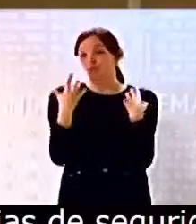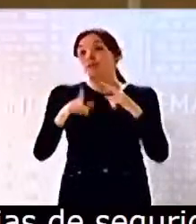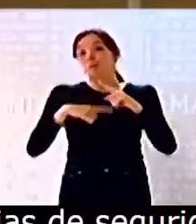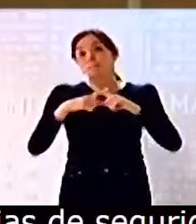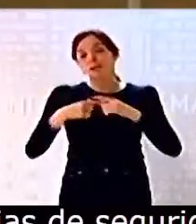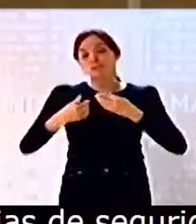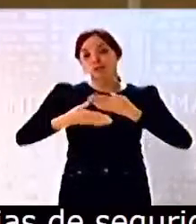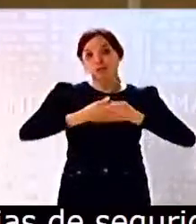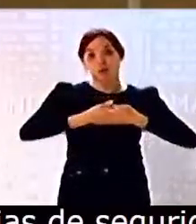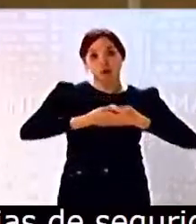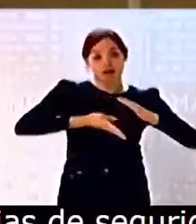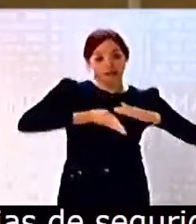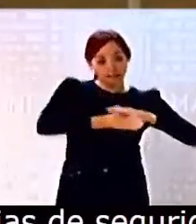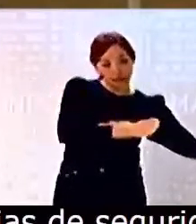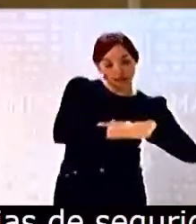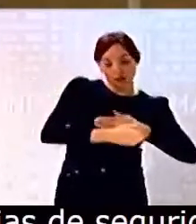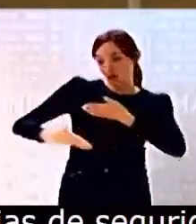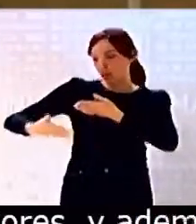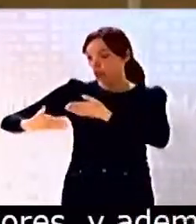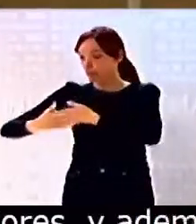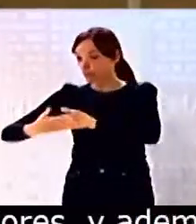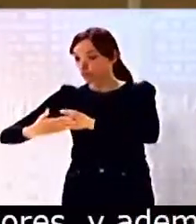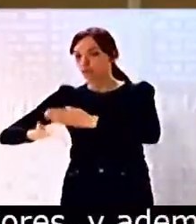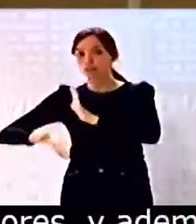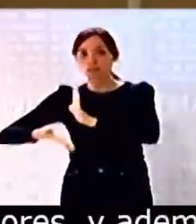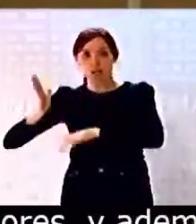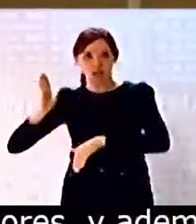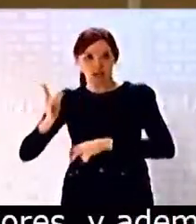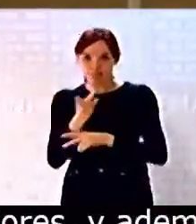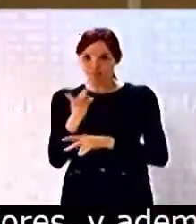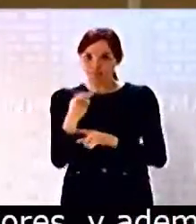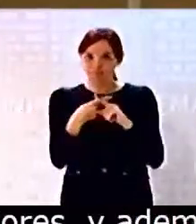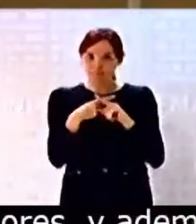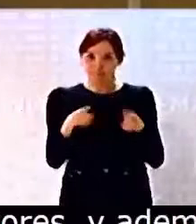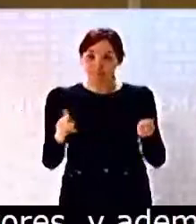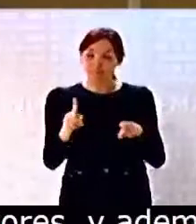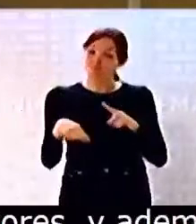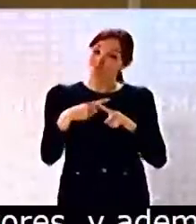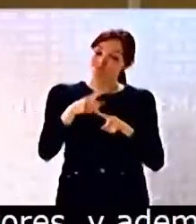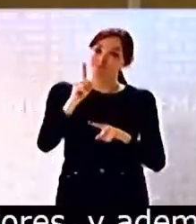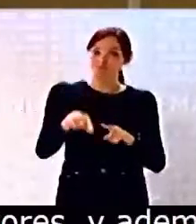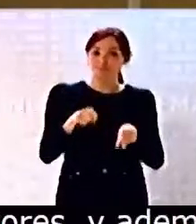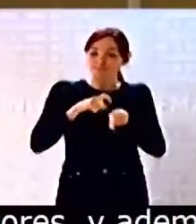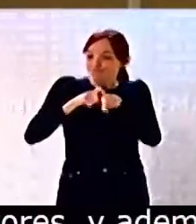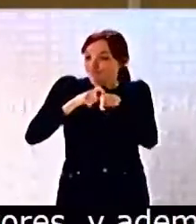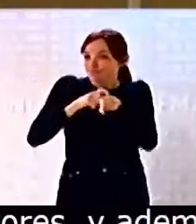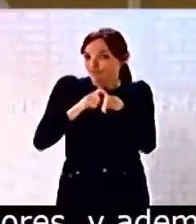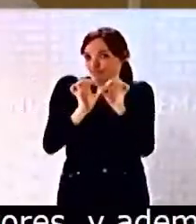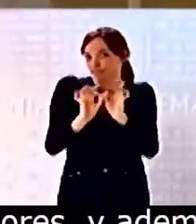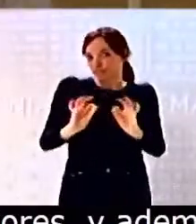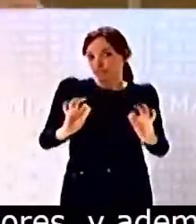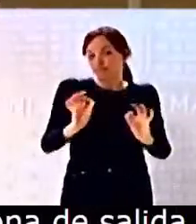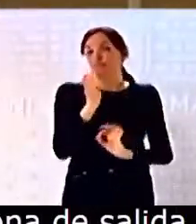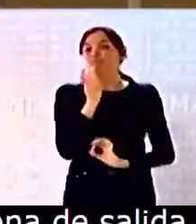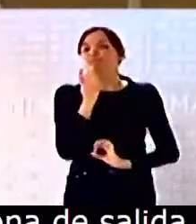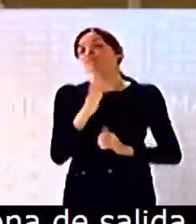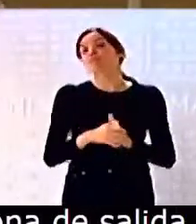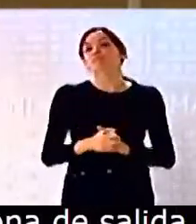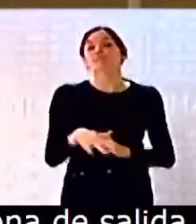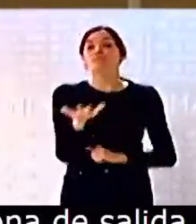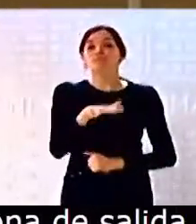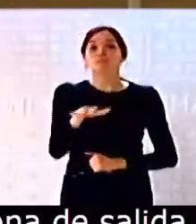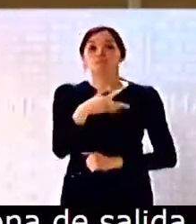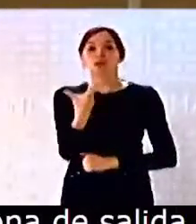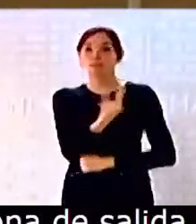si es posible, y una zona de salida, y luego tienen que reunir una serie de condiciones que son el punto de